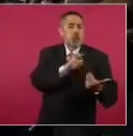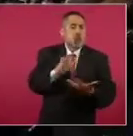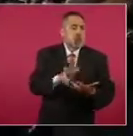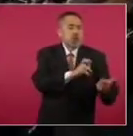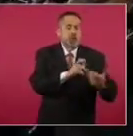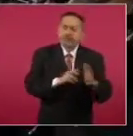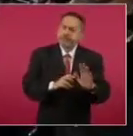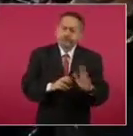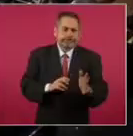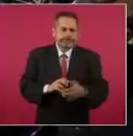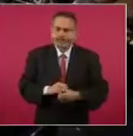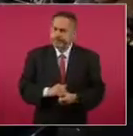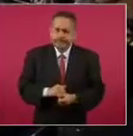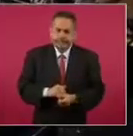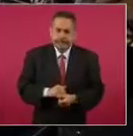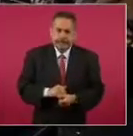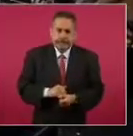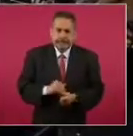la sobreexplotación